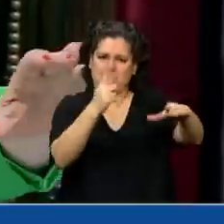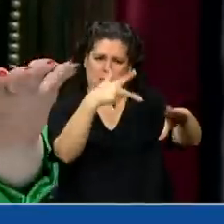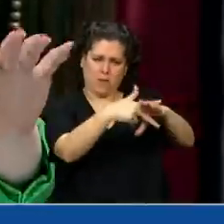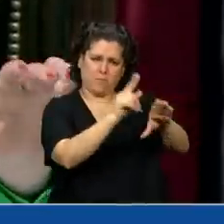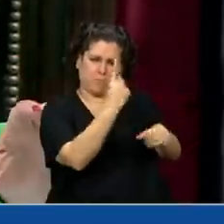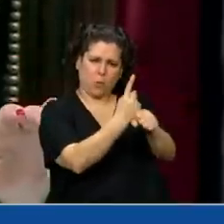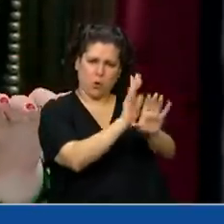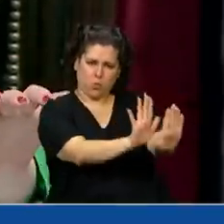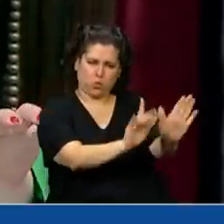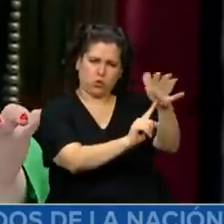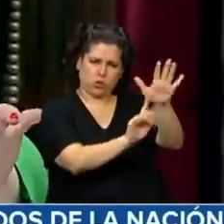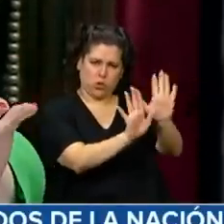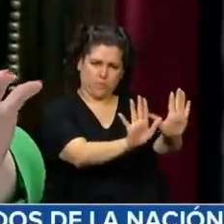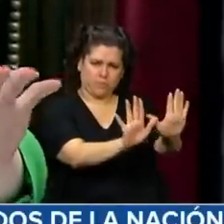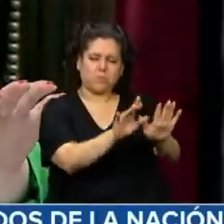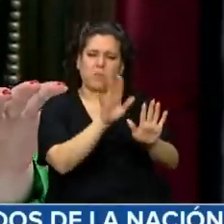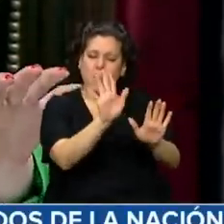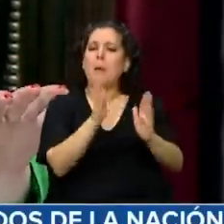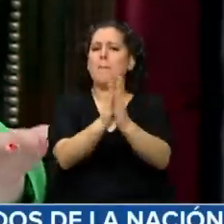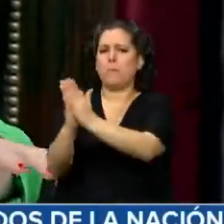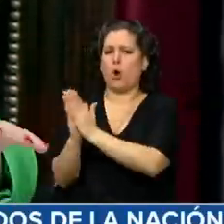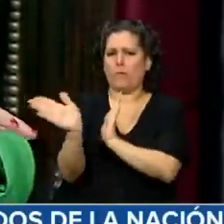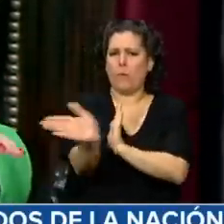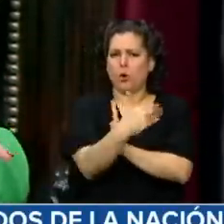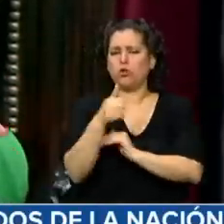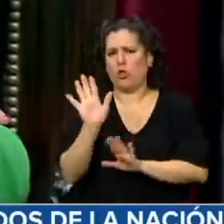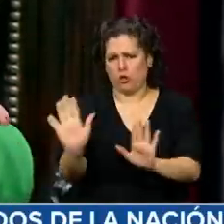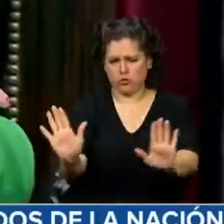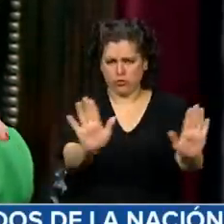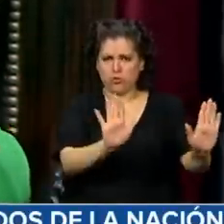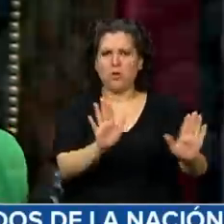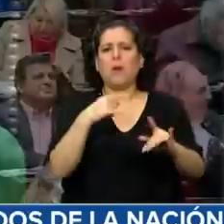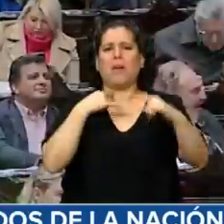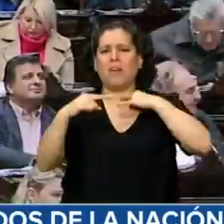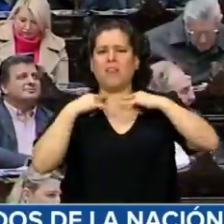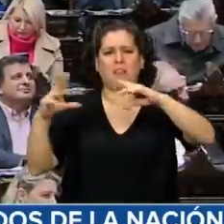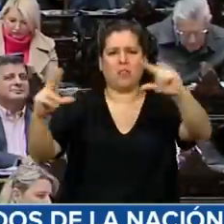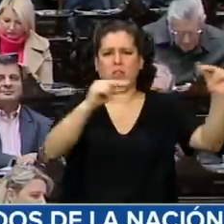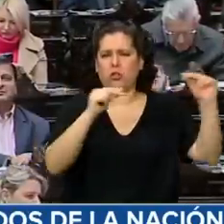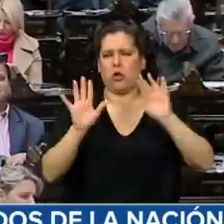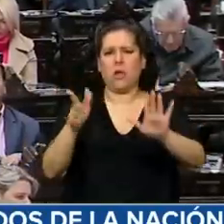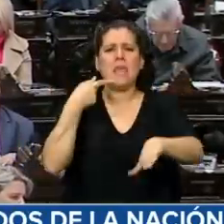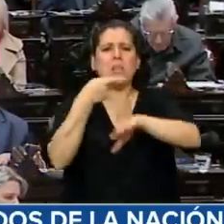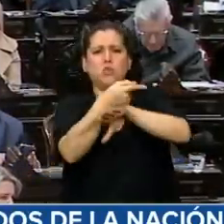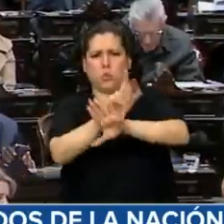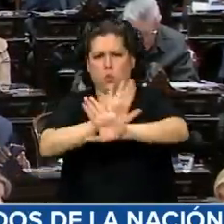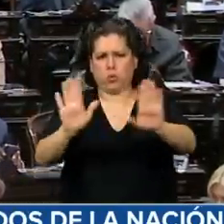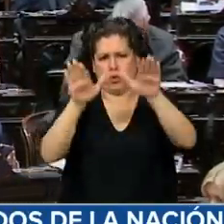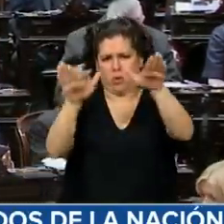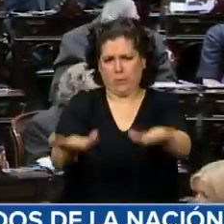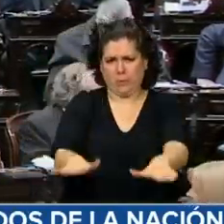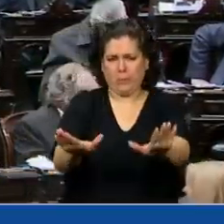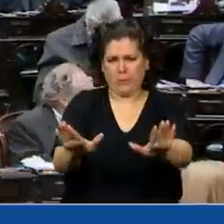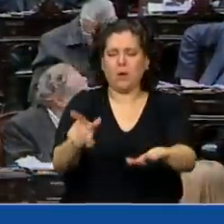Negri. Les pido por favor. Señora presidenta. Les pido por favor que bajen los gritos. Yo voy a bajar tranquilo, quédese tranquilo,